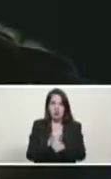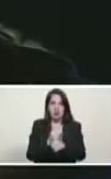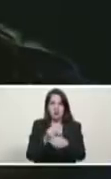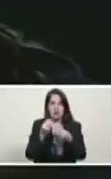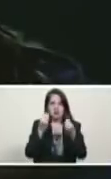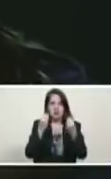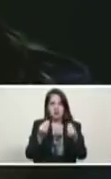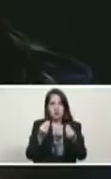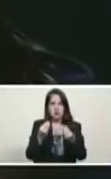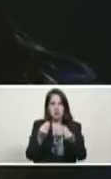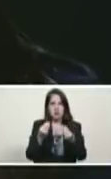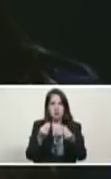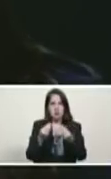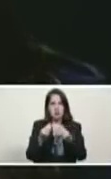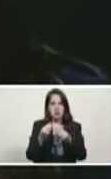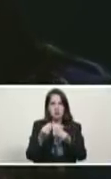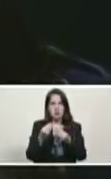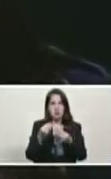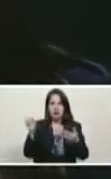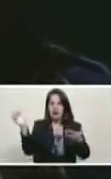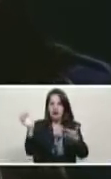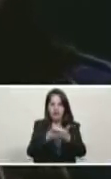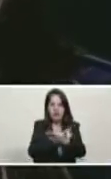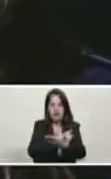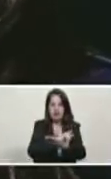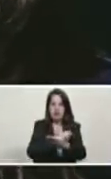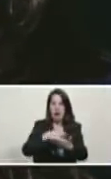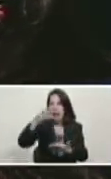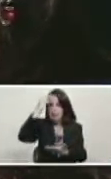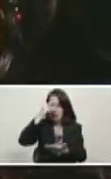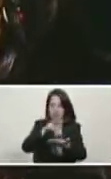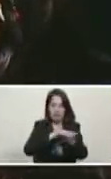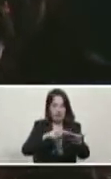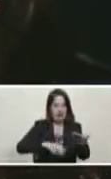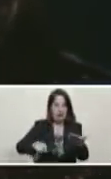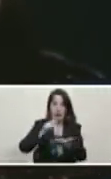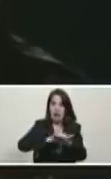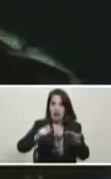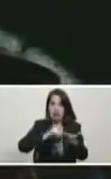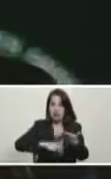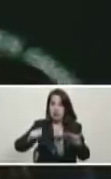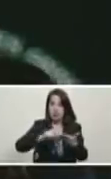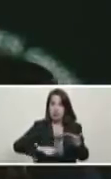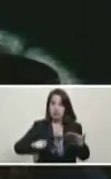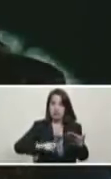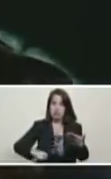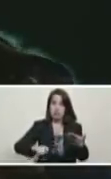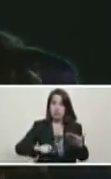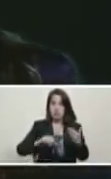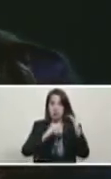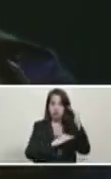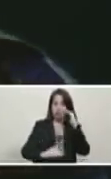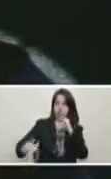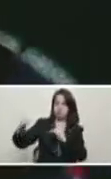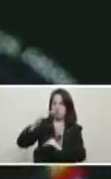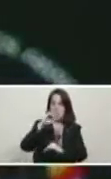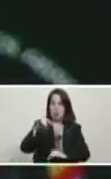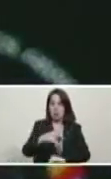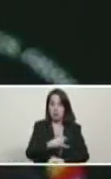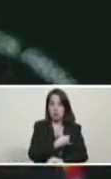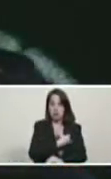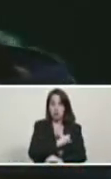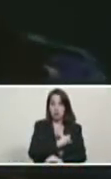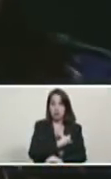erradicación del analfabetismo como una inserción sin precedentes a la educación superior similares